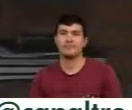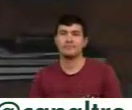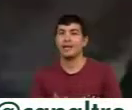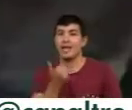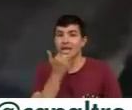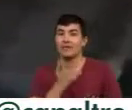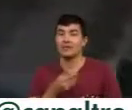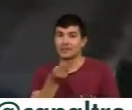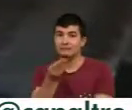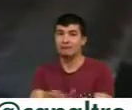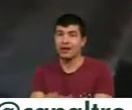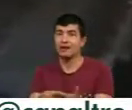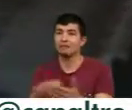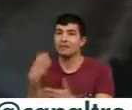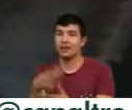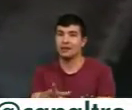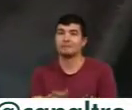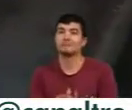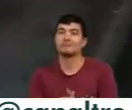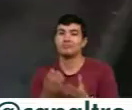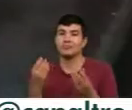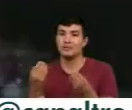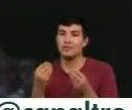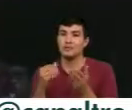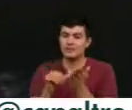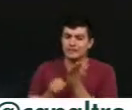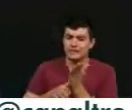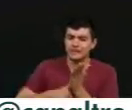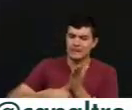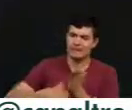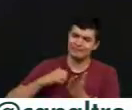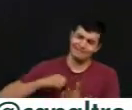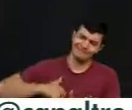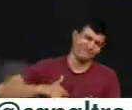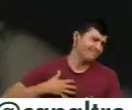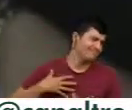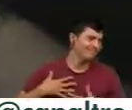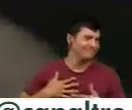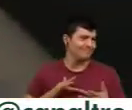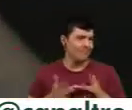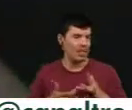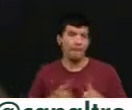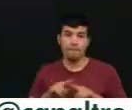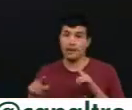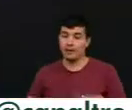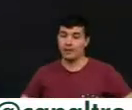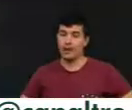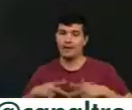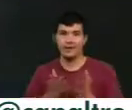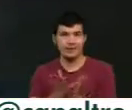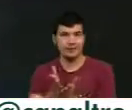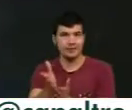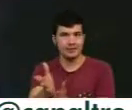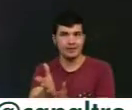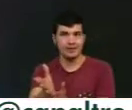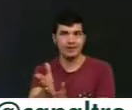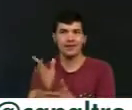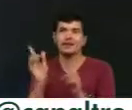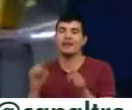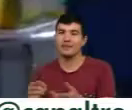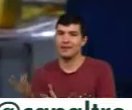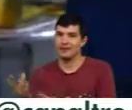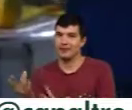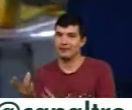caro y muchas veces las cicatrices duran toda la vida, pero la vida sigue y con ella la